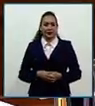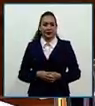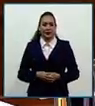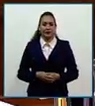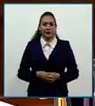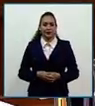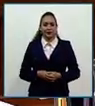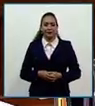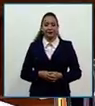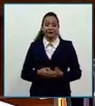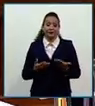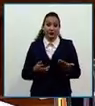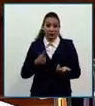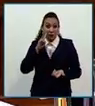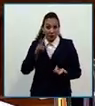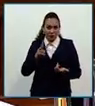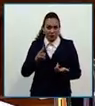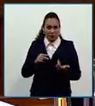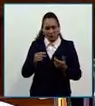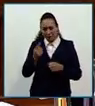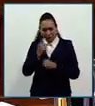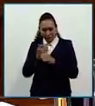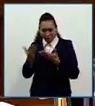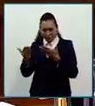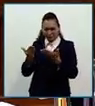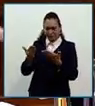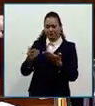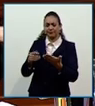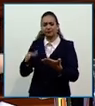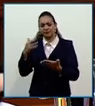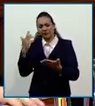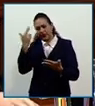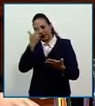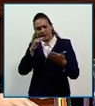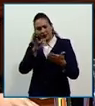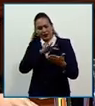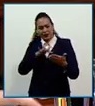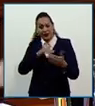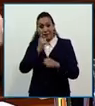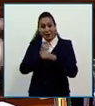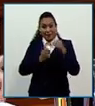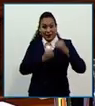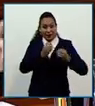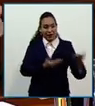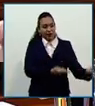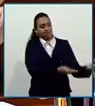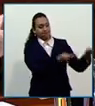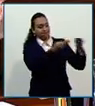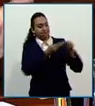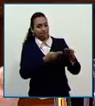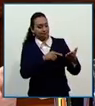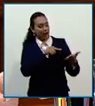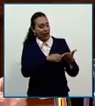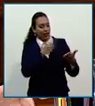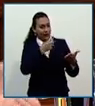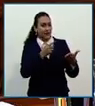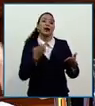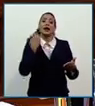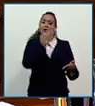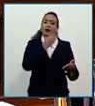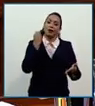Nos parece que resulta claro, por un lado, que el criterio sostenido por la primera sala en el asunto promovido por el Colegio de